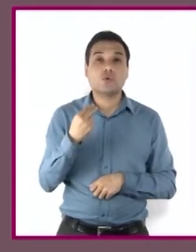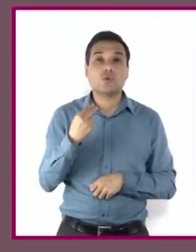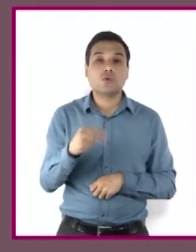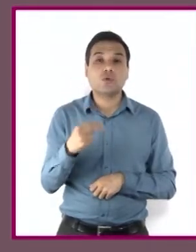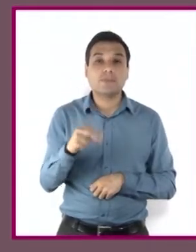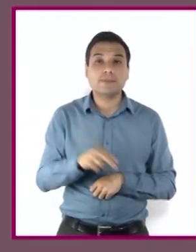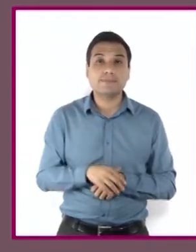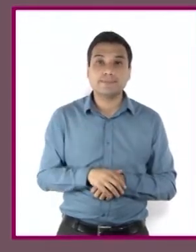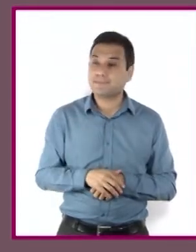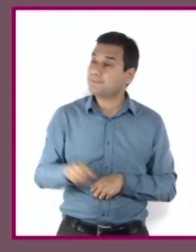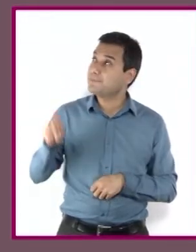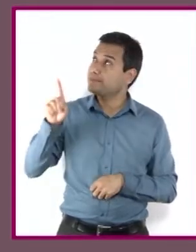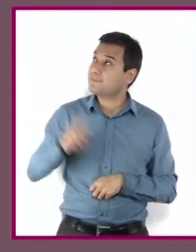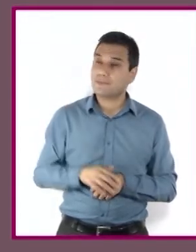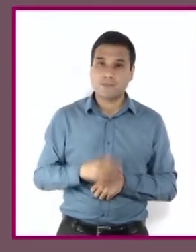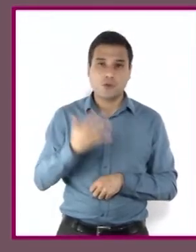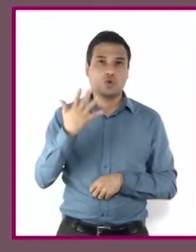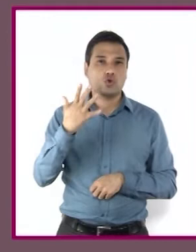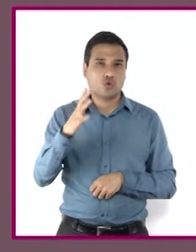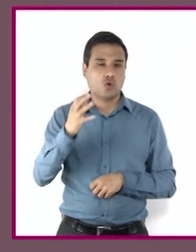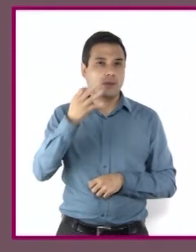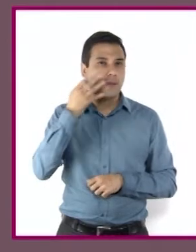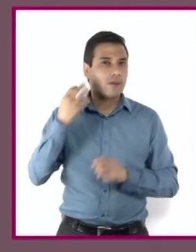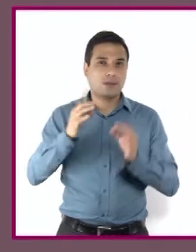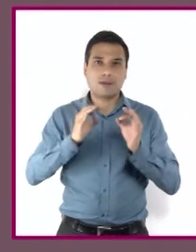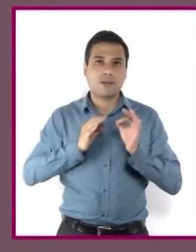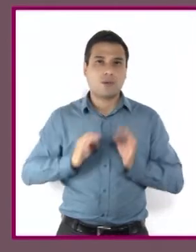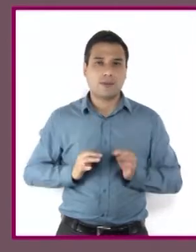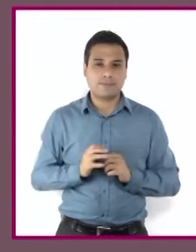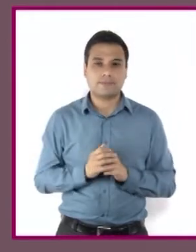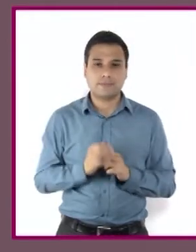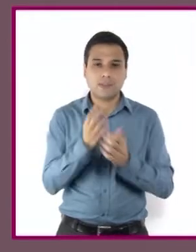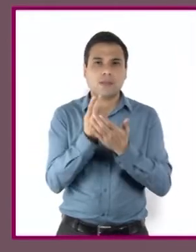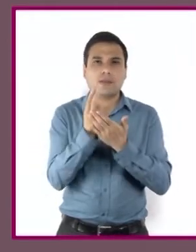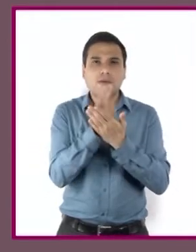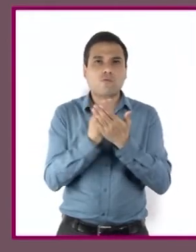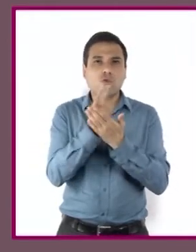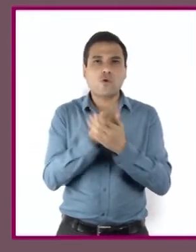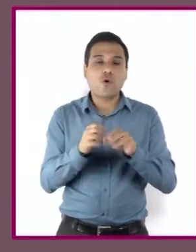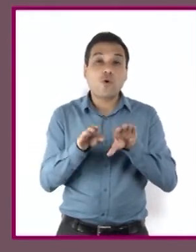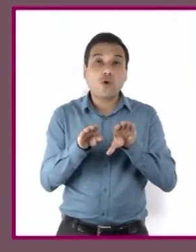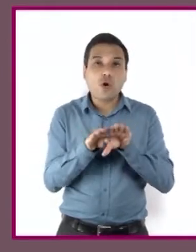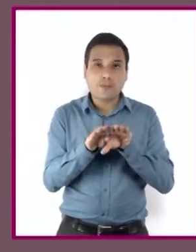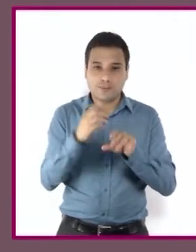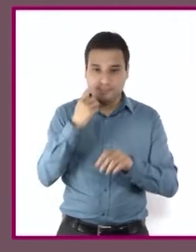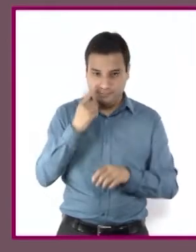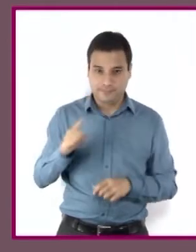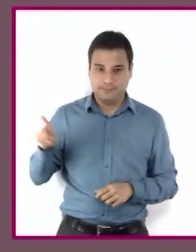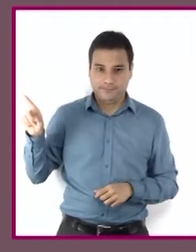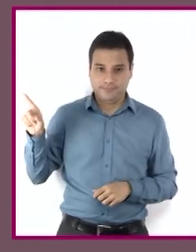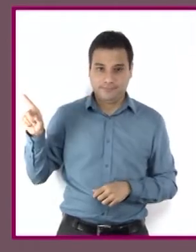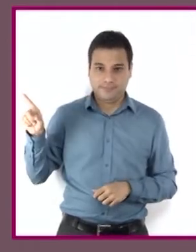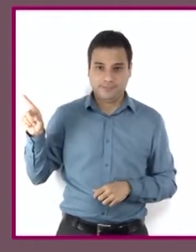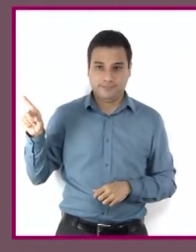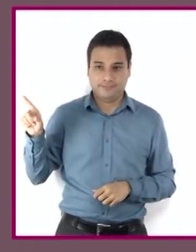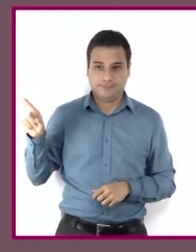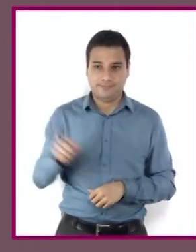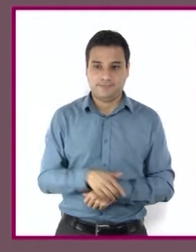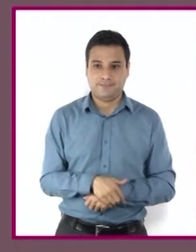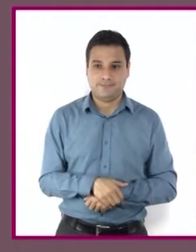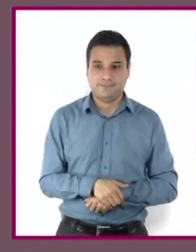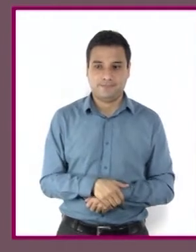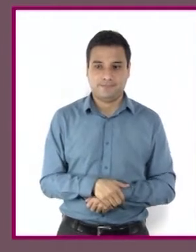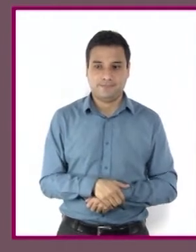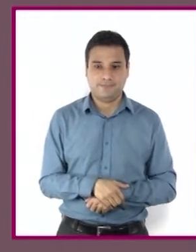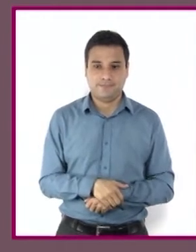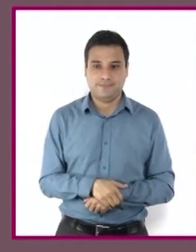Ocelul Tonatiuh, o sol de jaguar, y se representó en el cuadrante superior derecho, donde vemos el signo 4